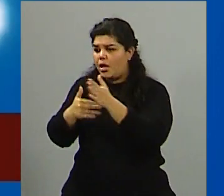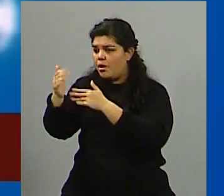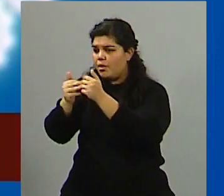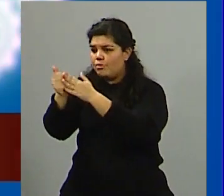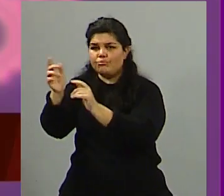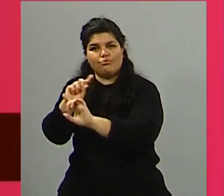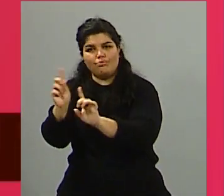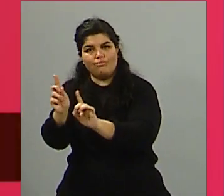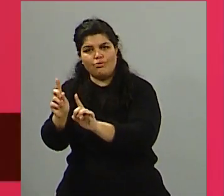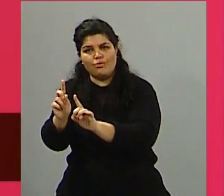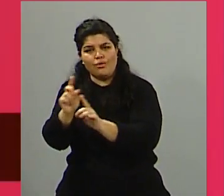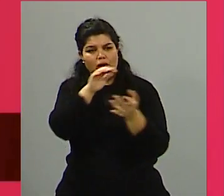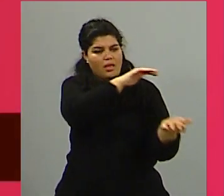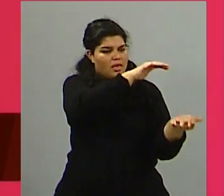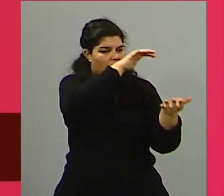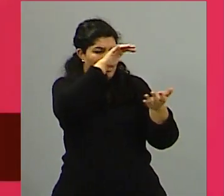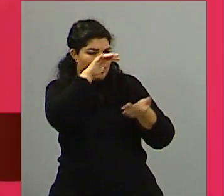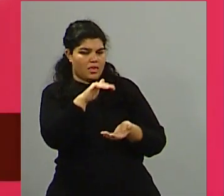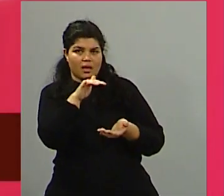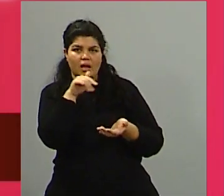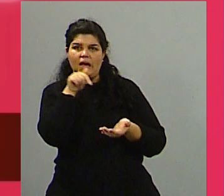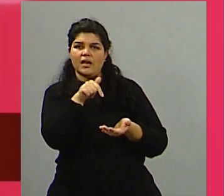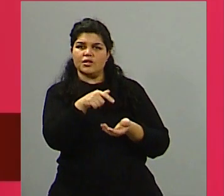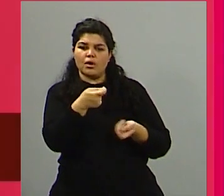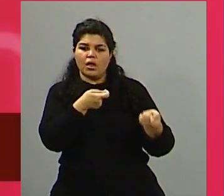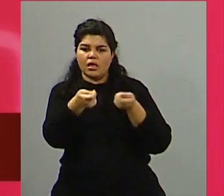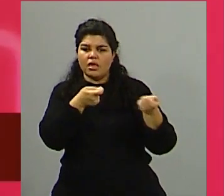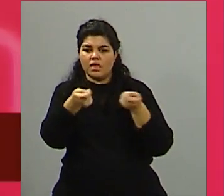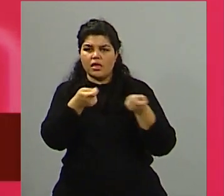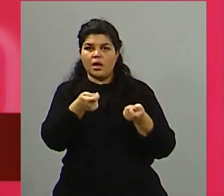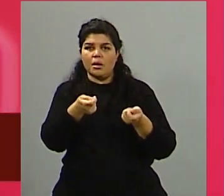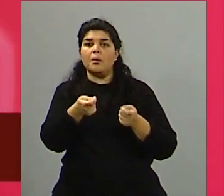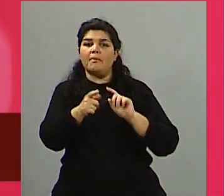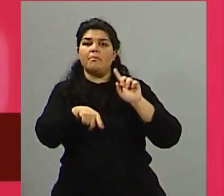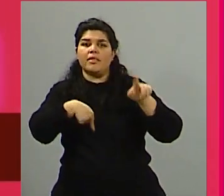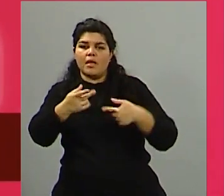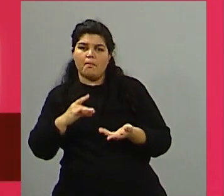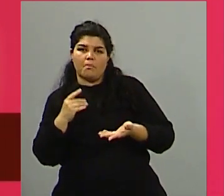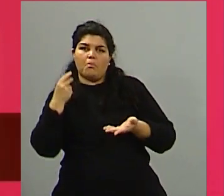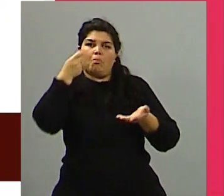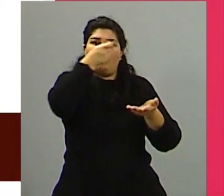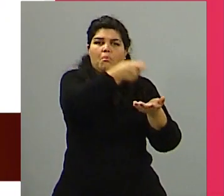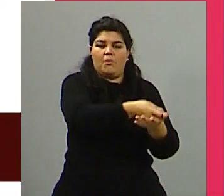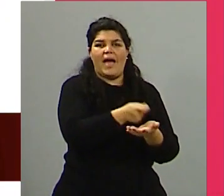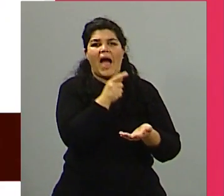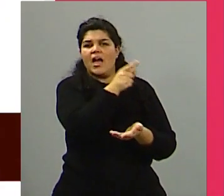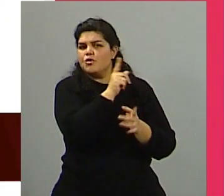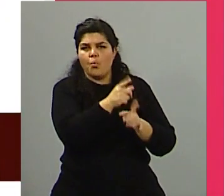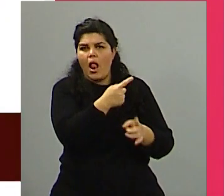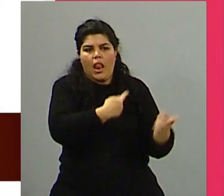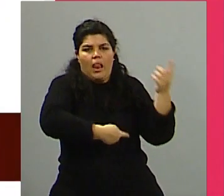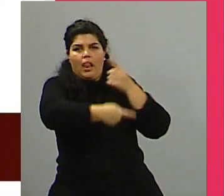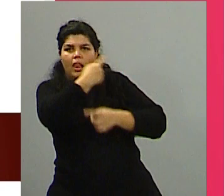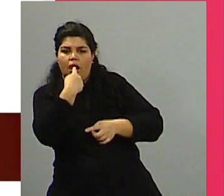se va a utilizar para pagar la misma deuda que tenemos hoy con el fondo. Sí, bueno, es algo además que viene sucediendo desde hace tiempo, ¿no? Porque